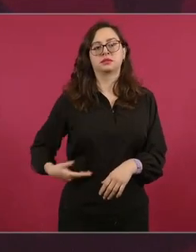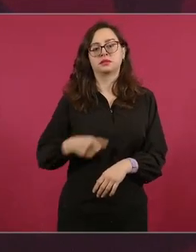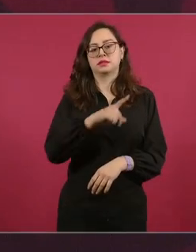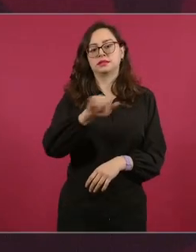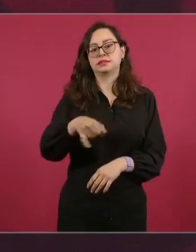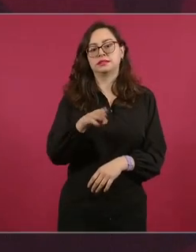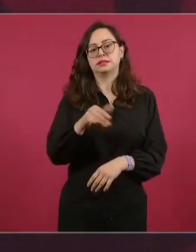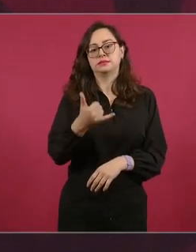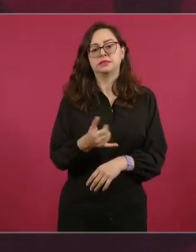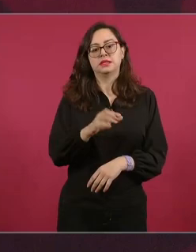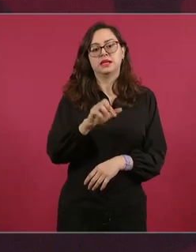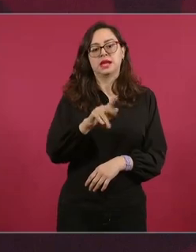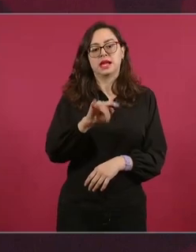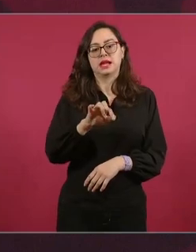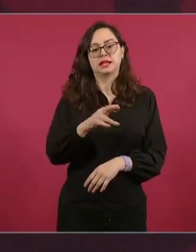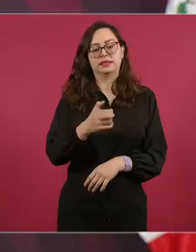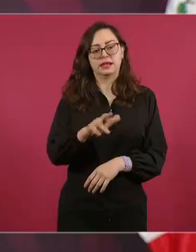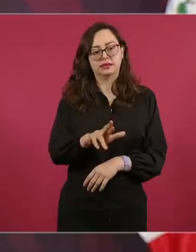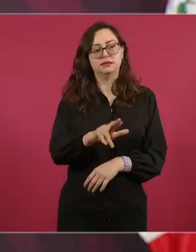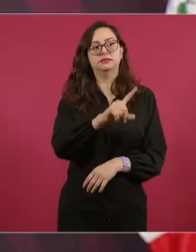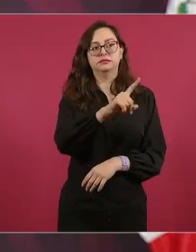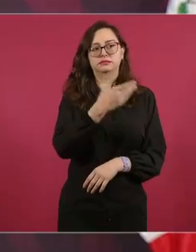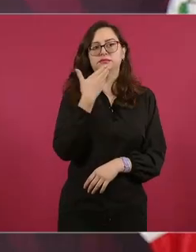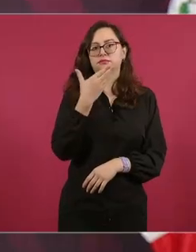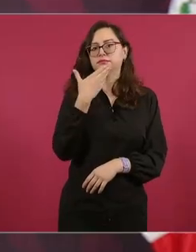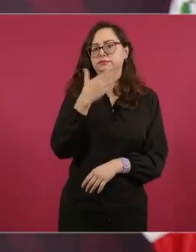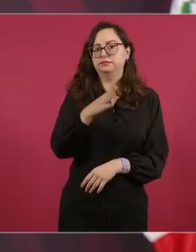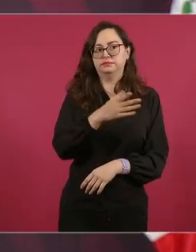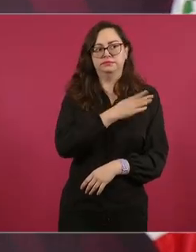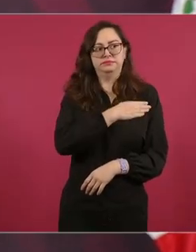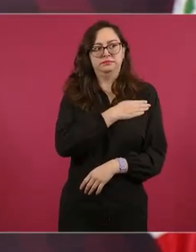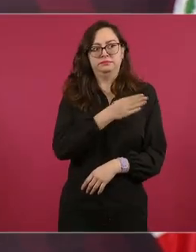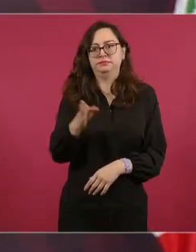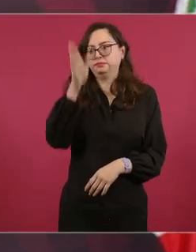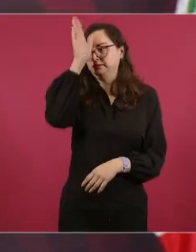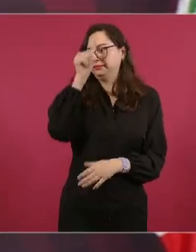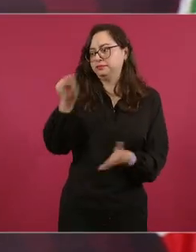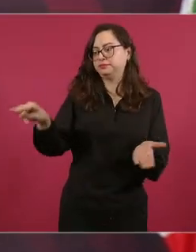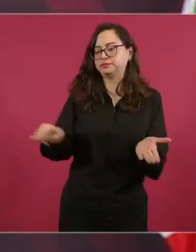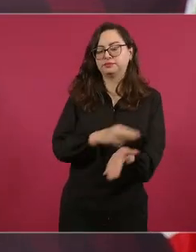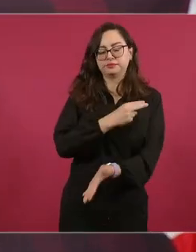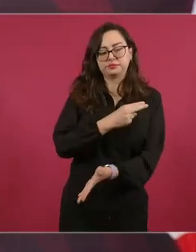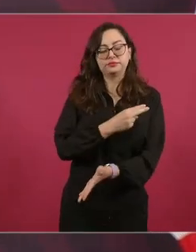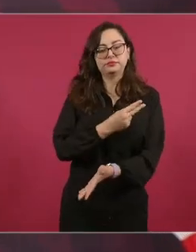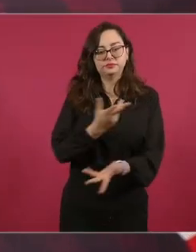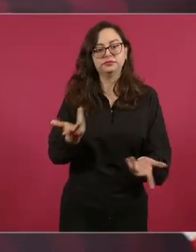Estados Unidos. Se firmaron un acuerdo y se le reconoció